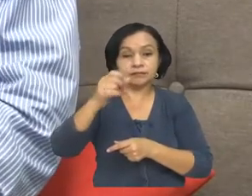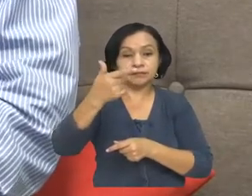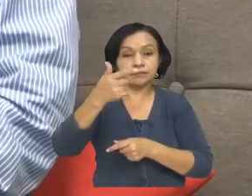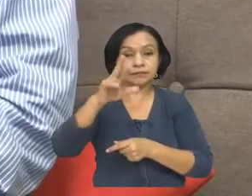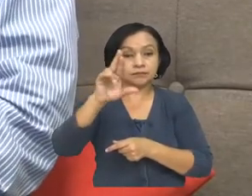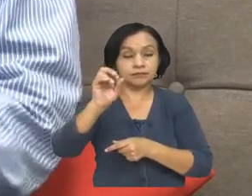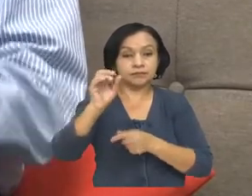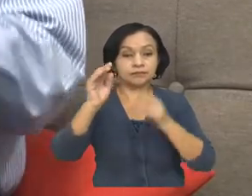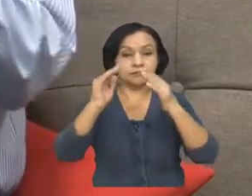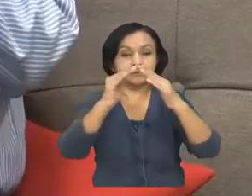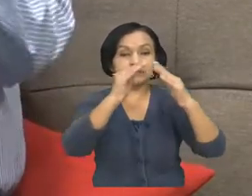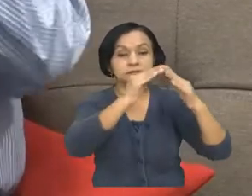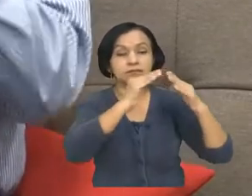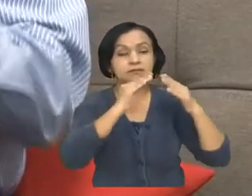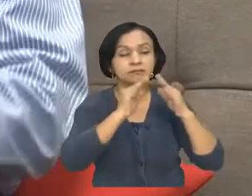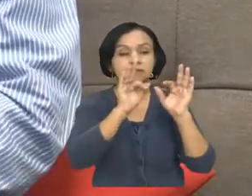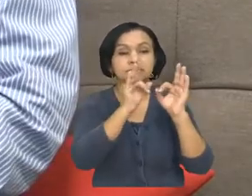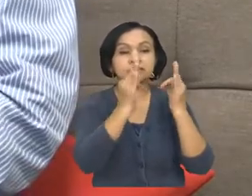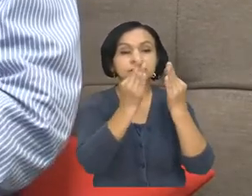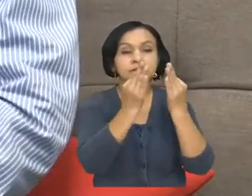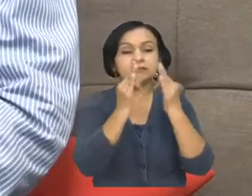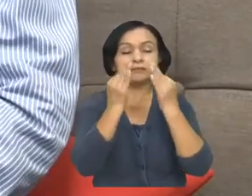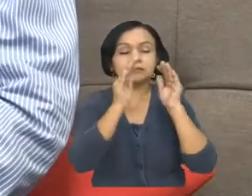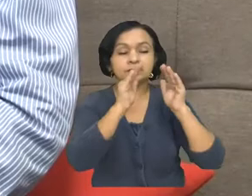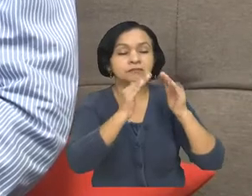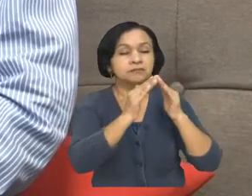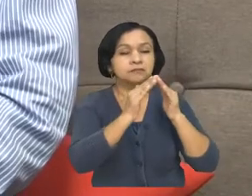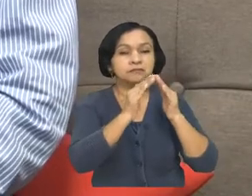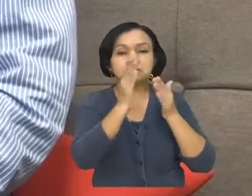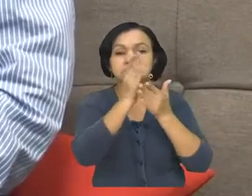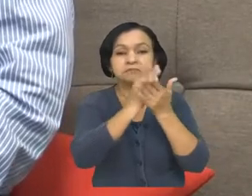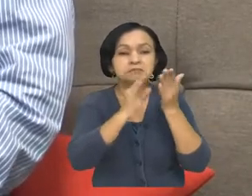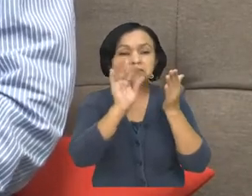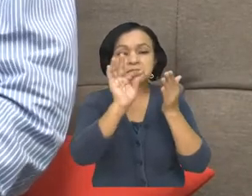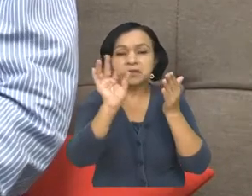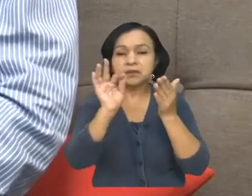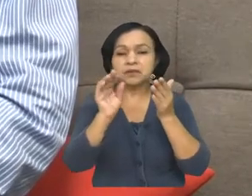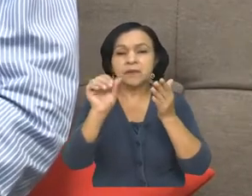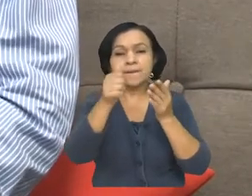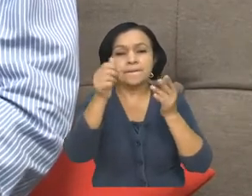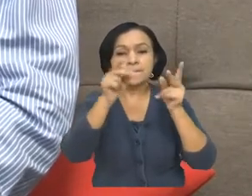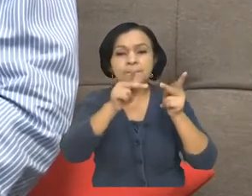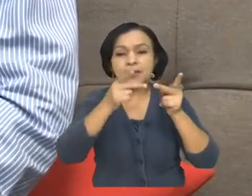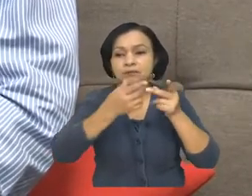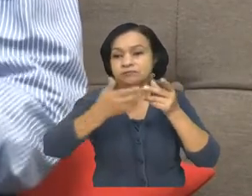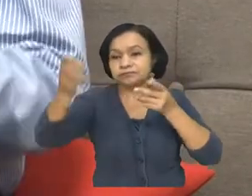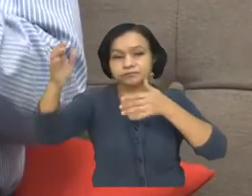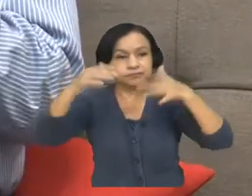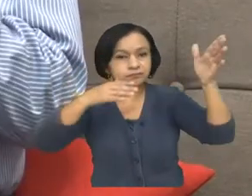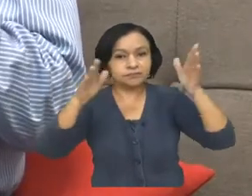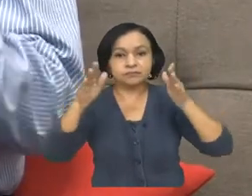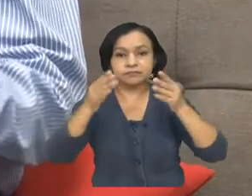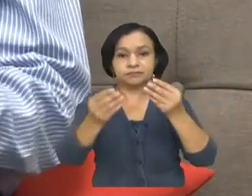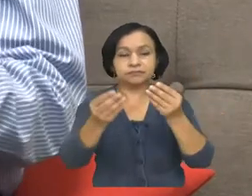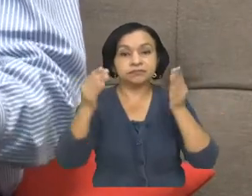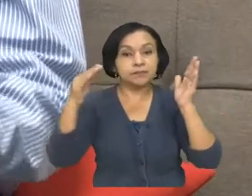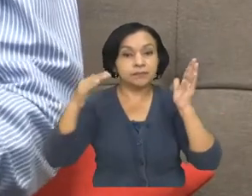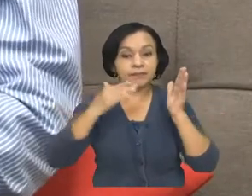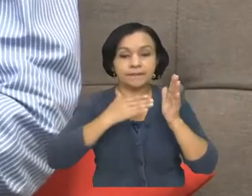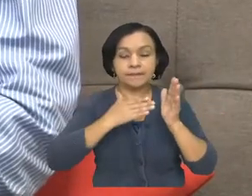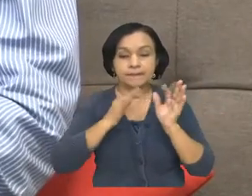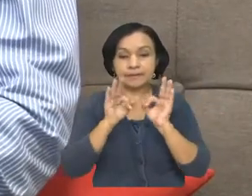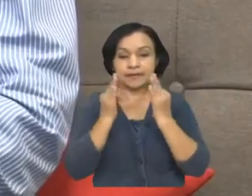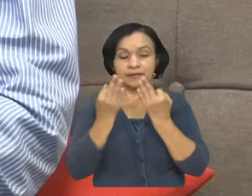casas, digamos, familias quedaron pocas, ¿verdad? Porque la mayoría se había ido, inclusive en mi familia, solo